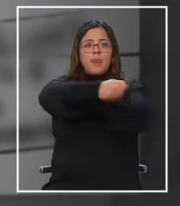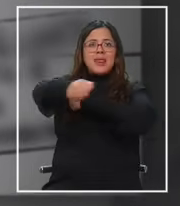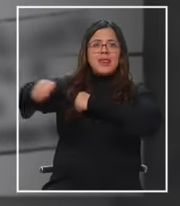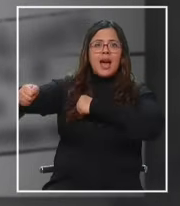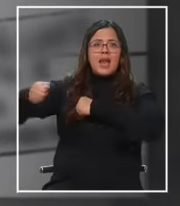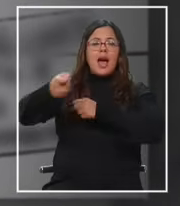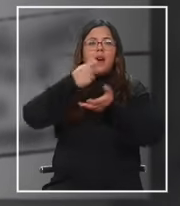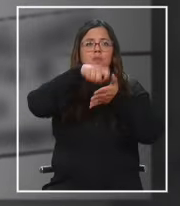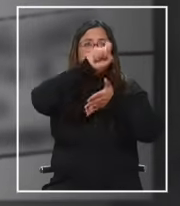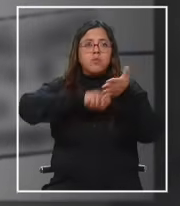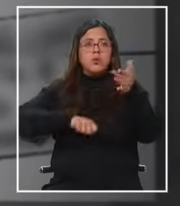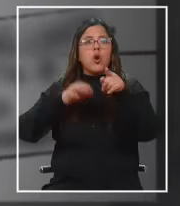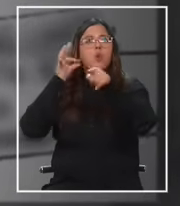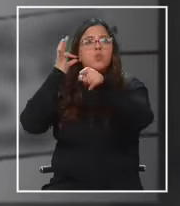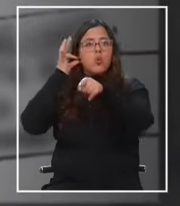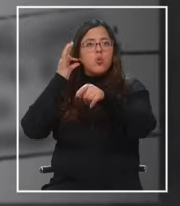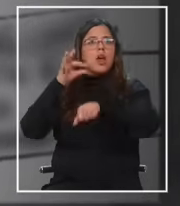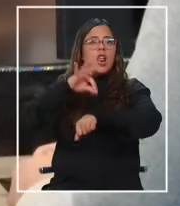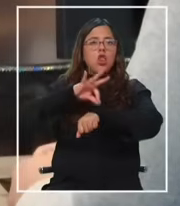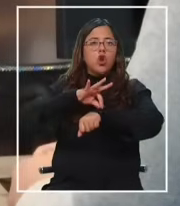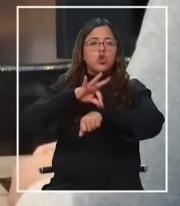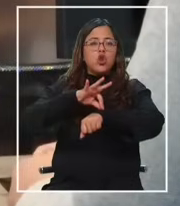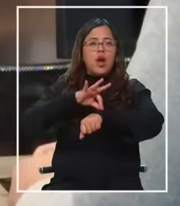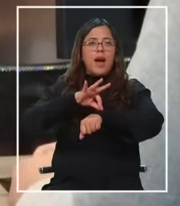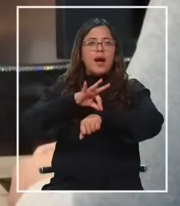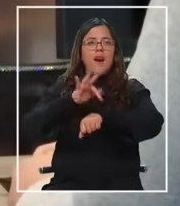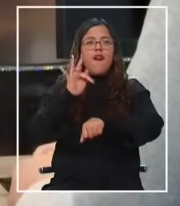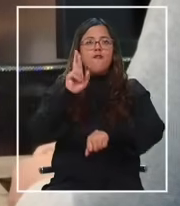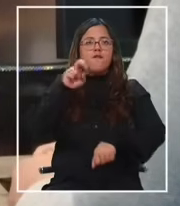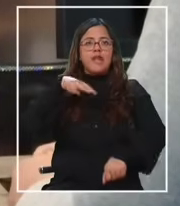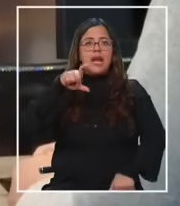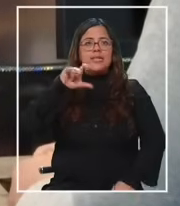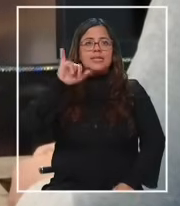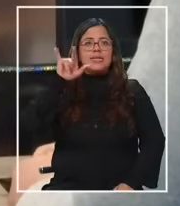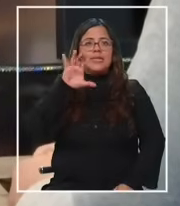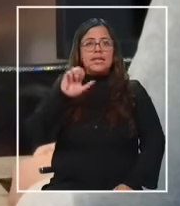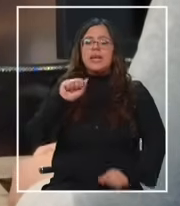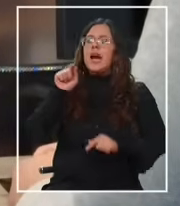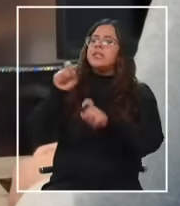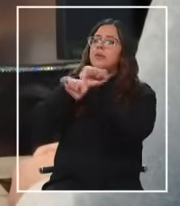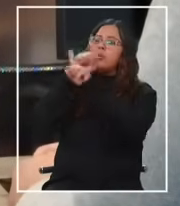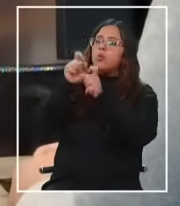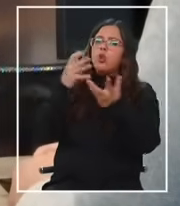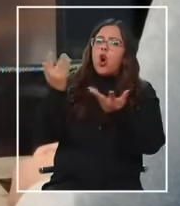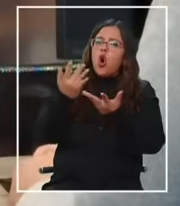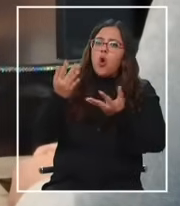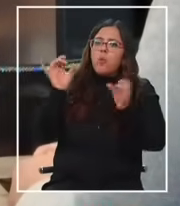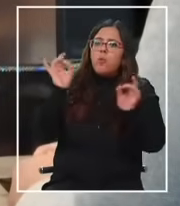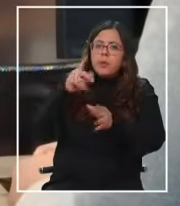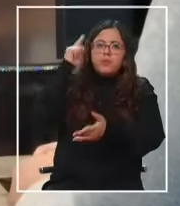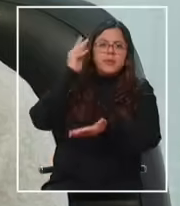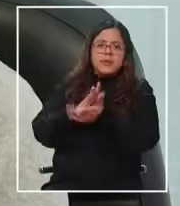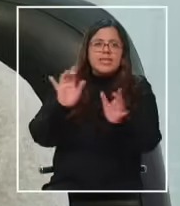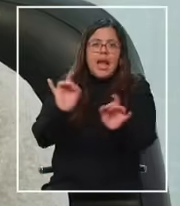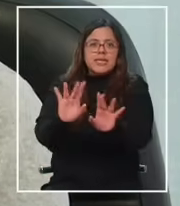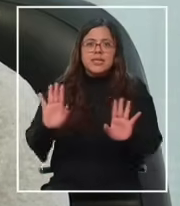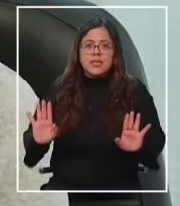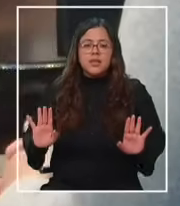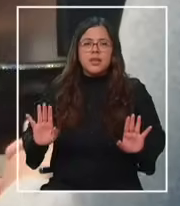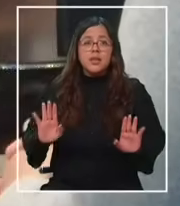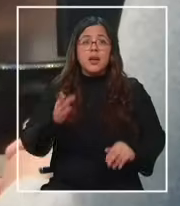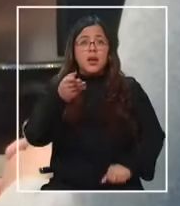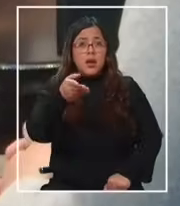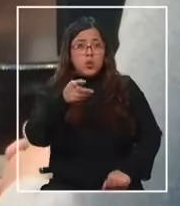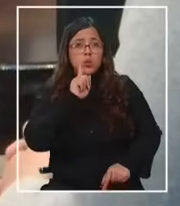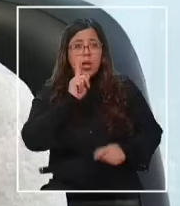hoja está firmada por esta doctora. Uno se pregunta cómo se pudo haber tomado una decisión así. ¿Usted